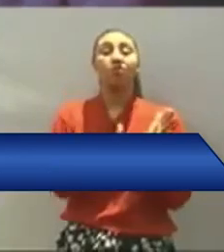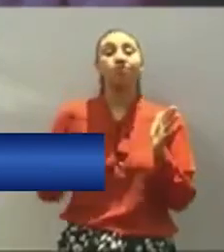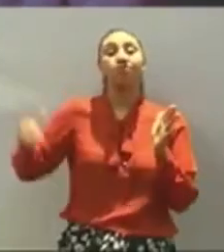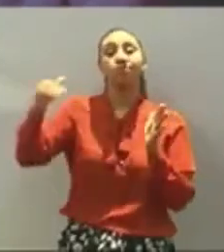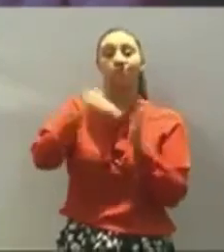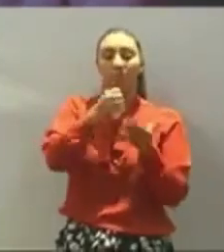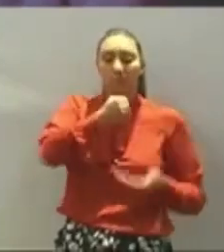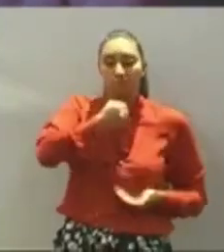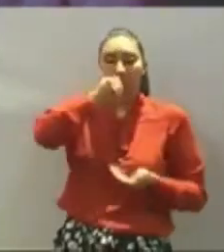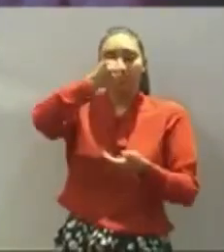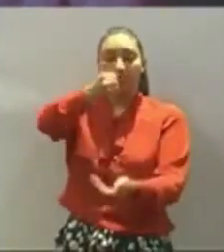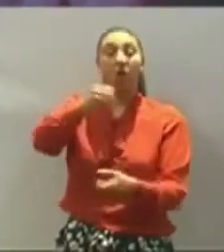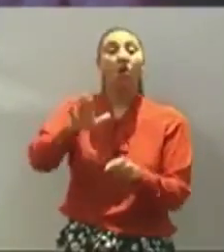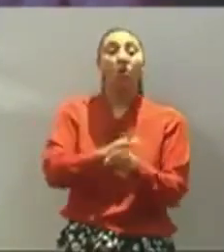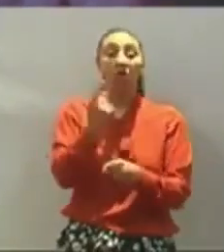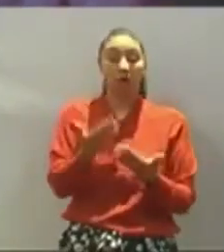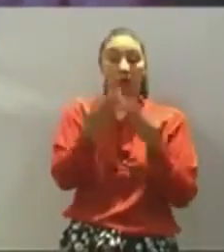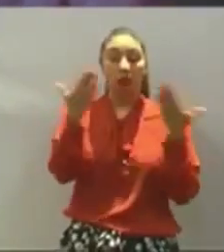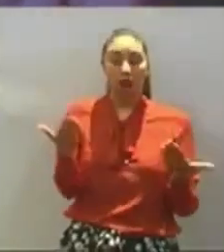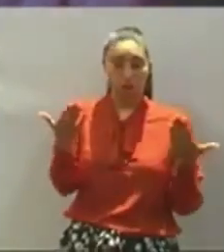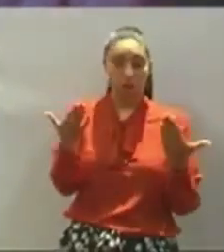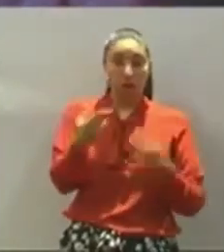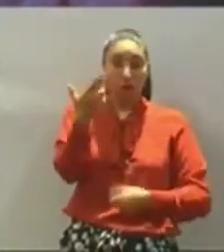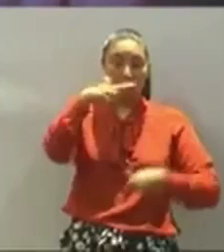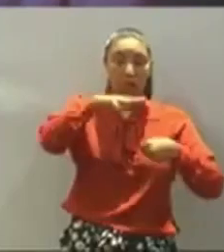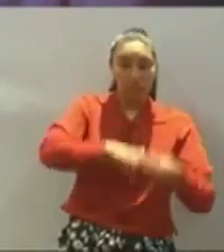hoy el Centro Estatal de Oncología revisó